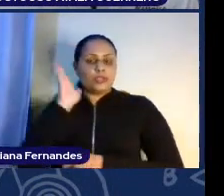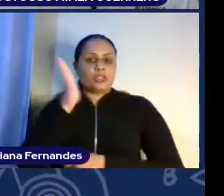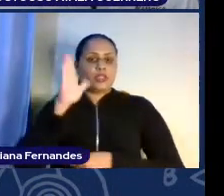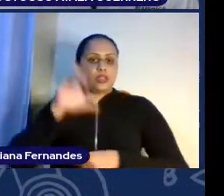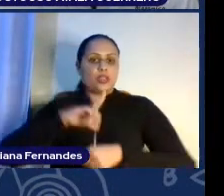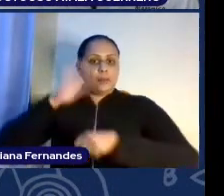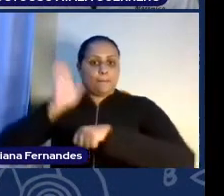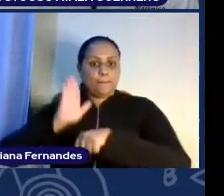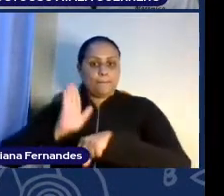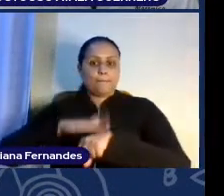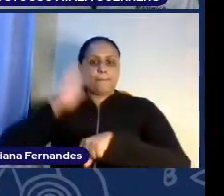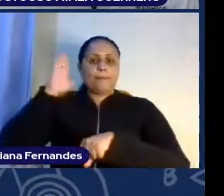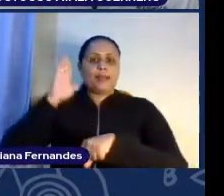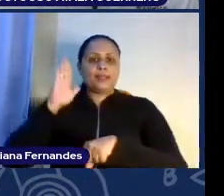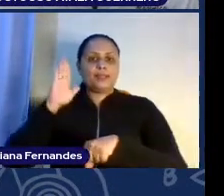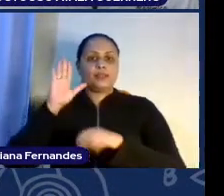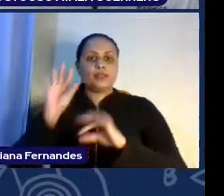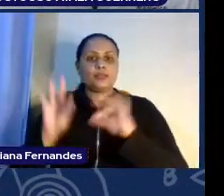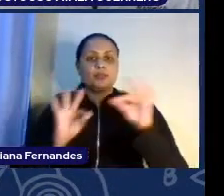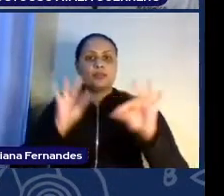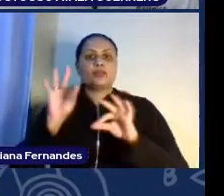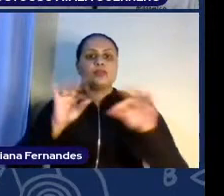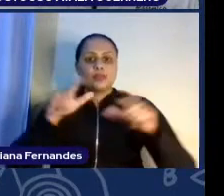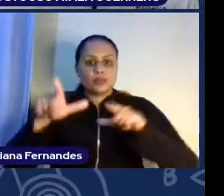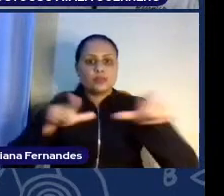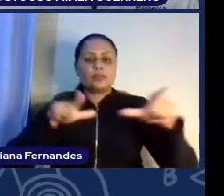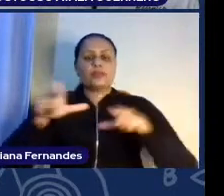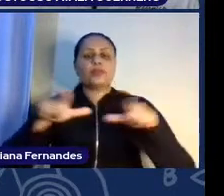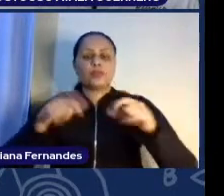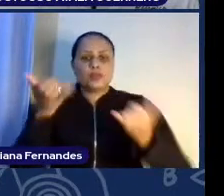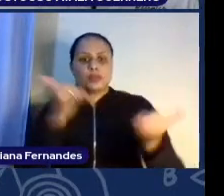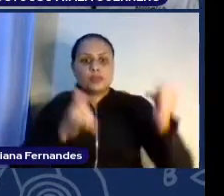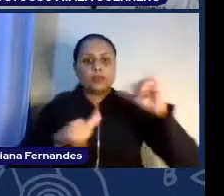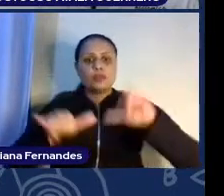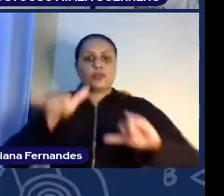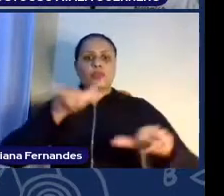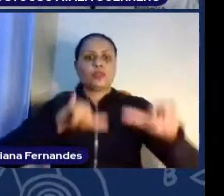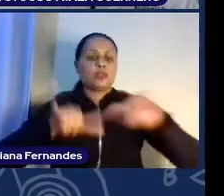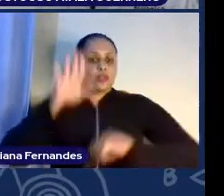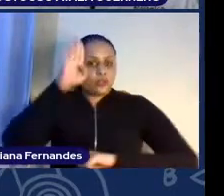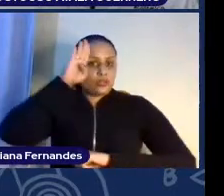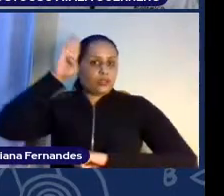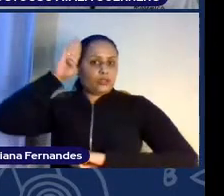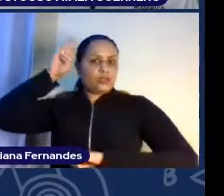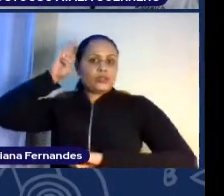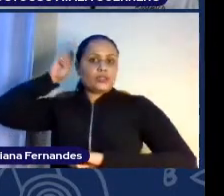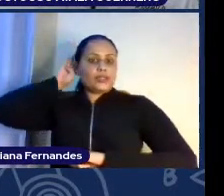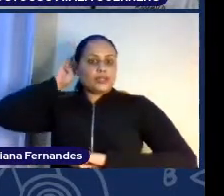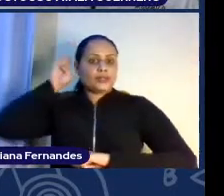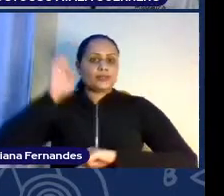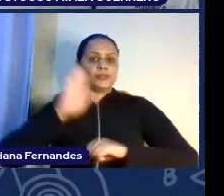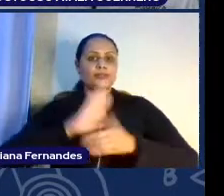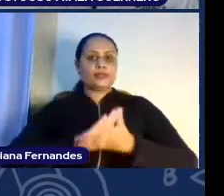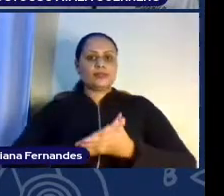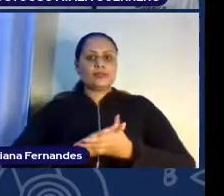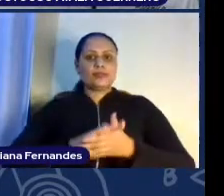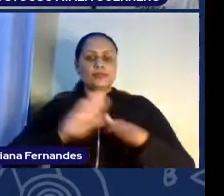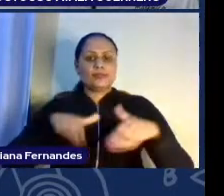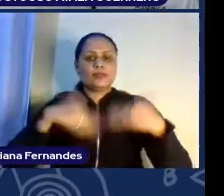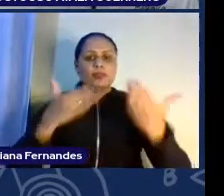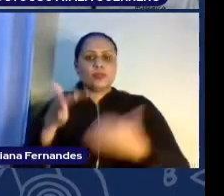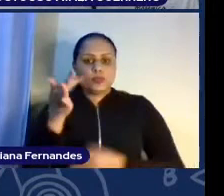medio siglo trabajando en el Laboratorio de Neurociencias de la Facultad